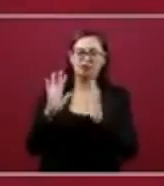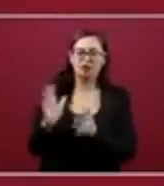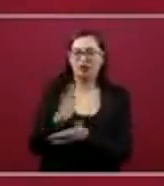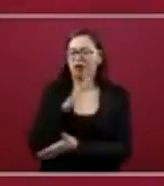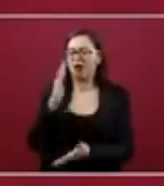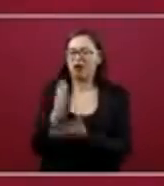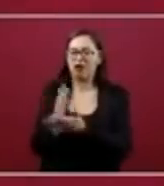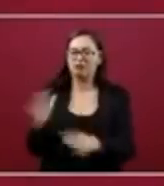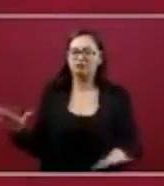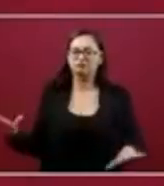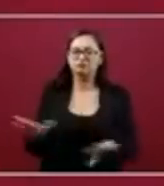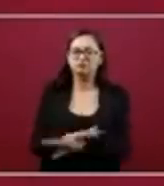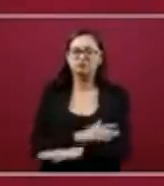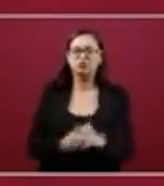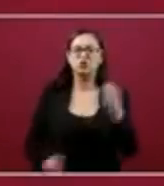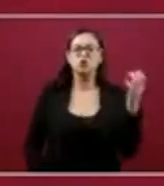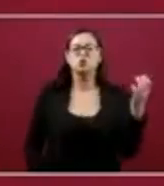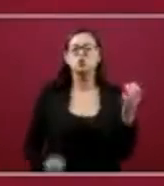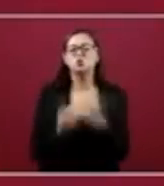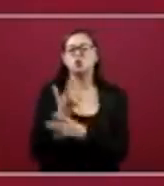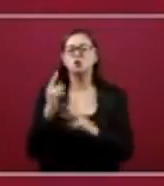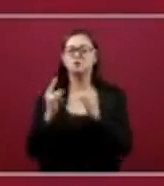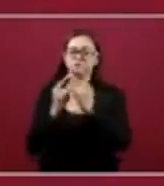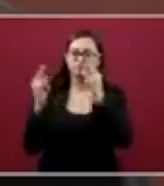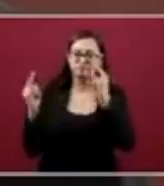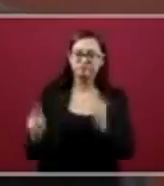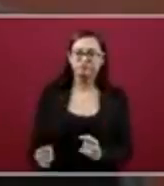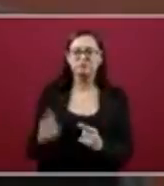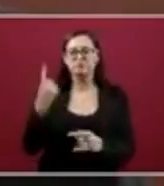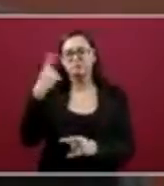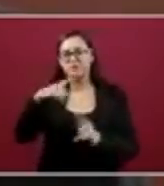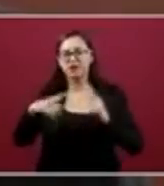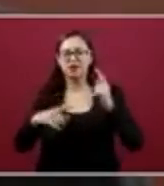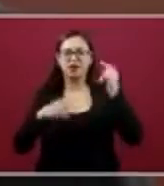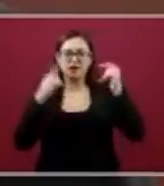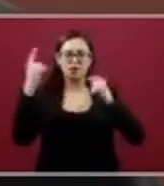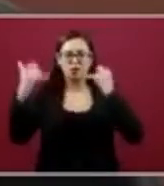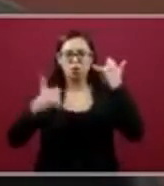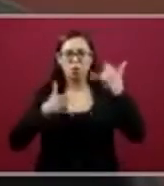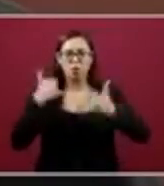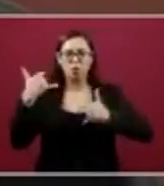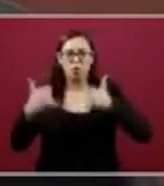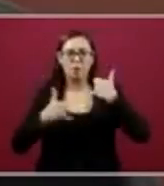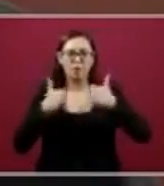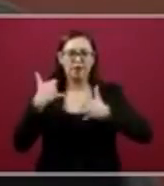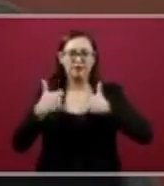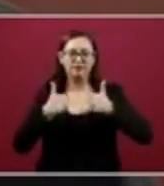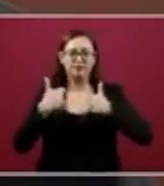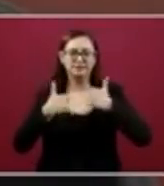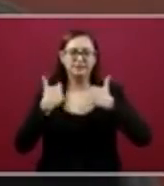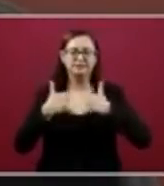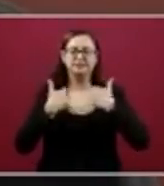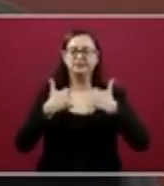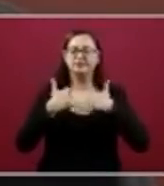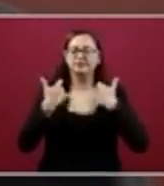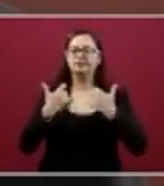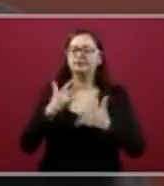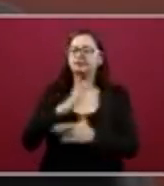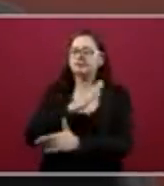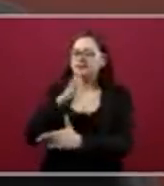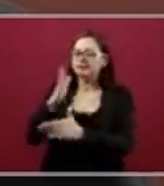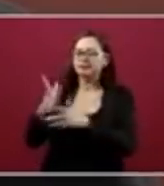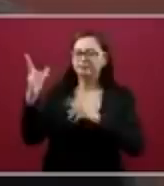en campamentos para jóvenes que van a visitar esas